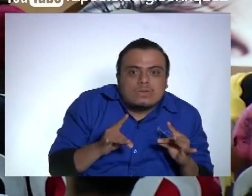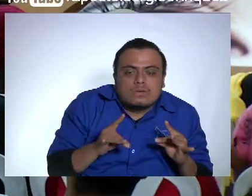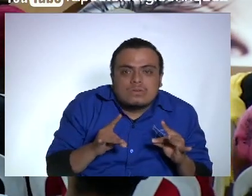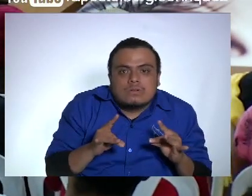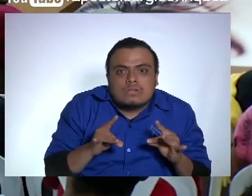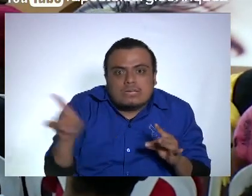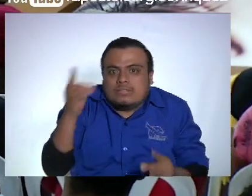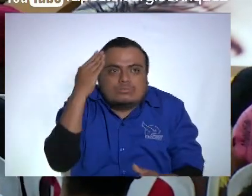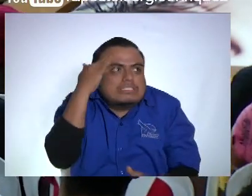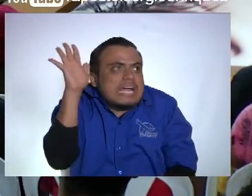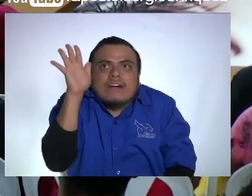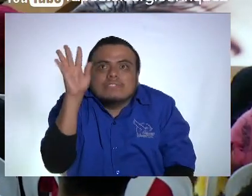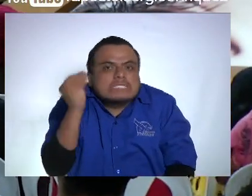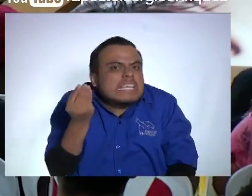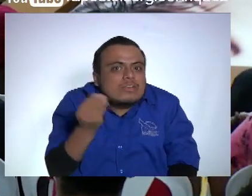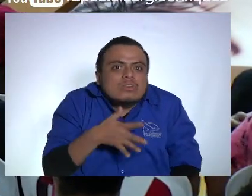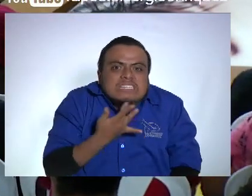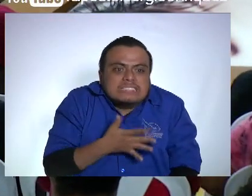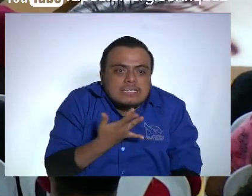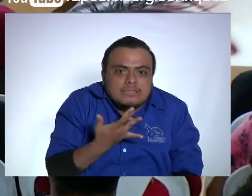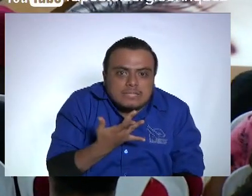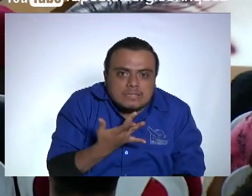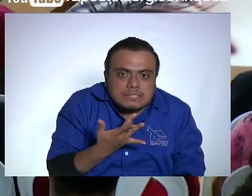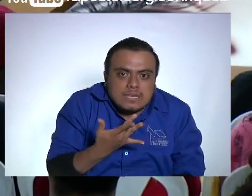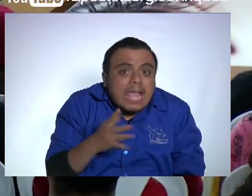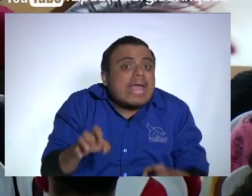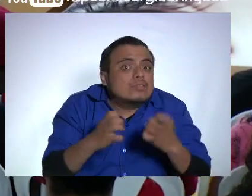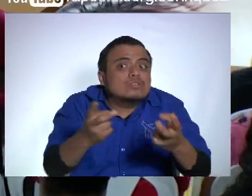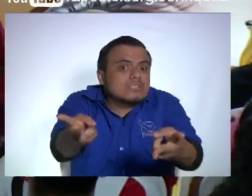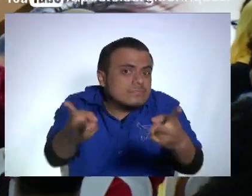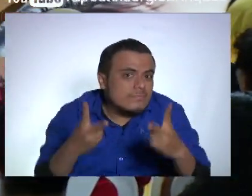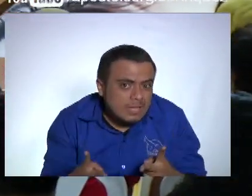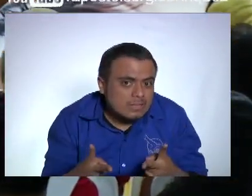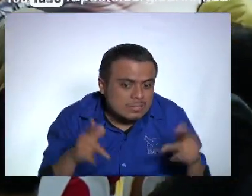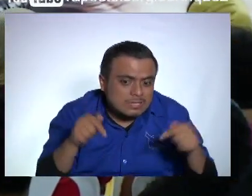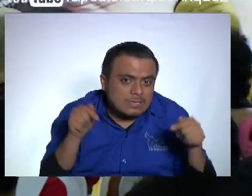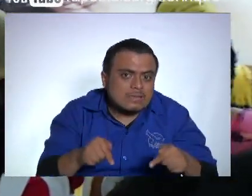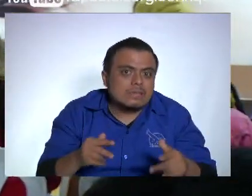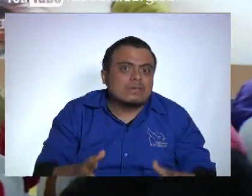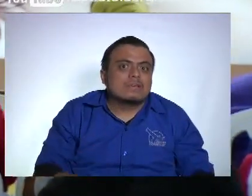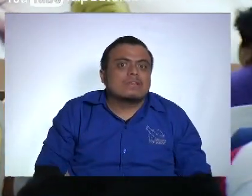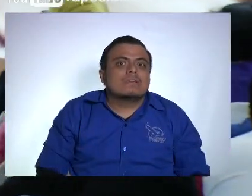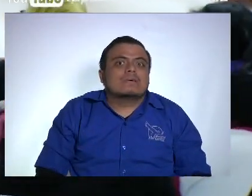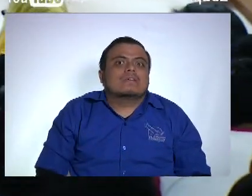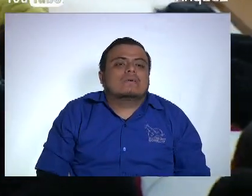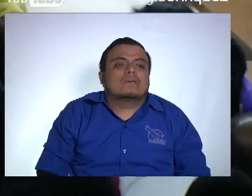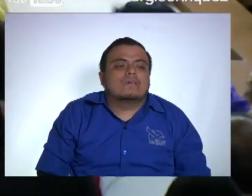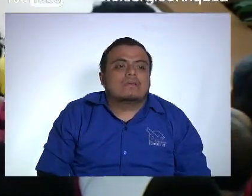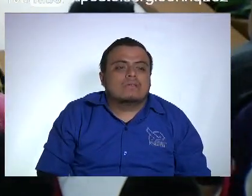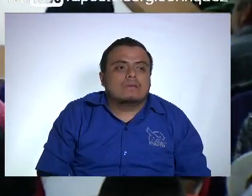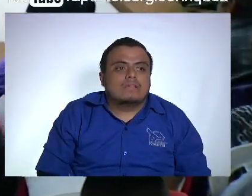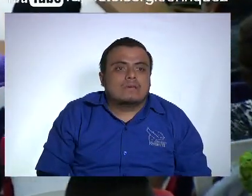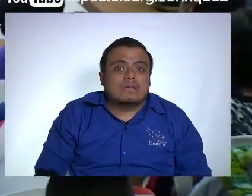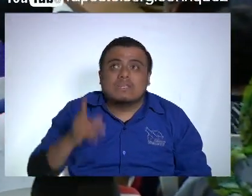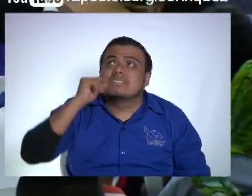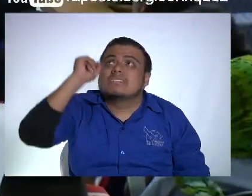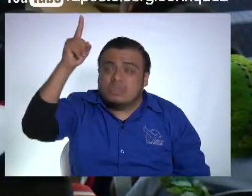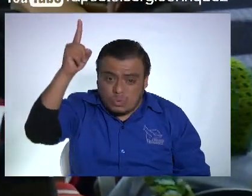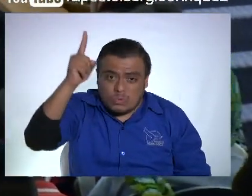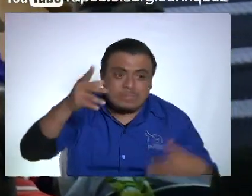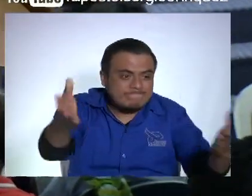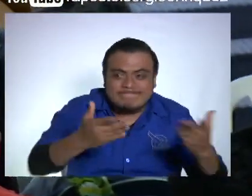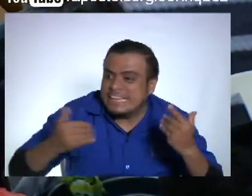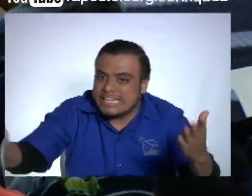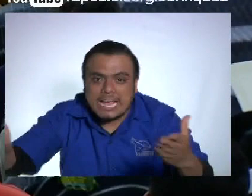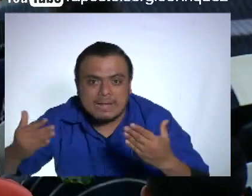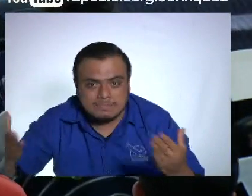que no sabes ni qué es, pasa aquí al frente esta noche. El Señor te está llamando. Le